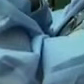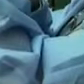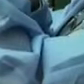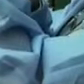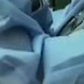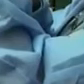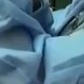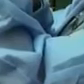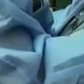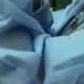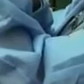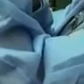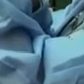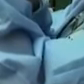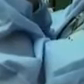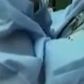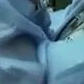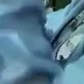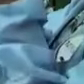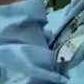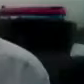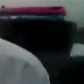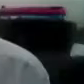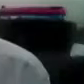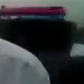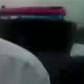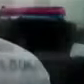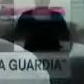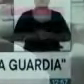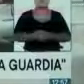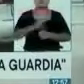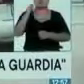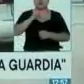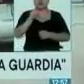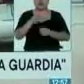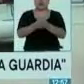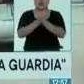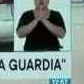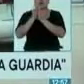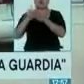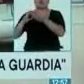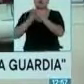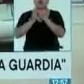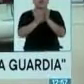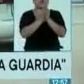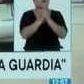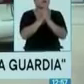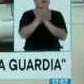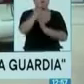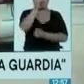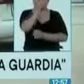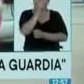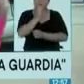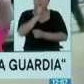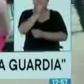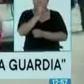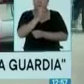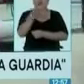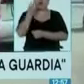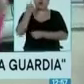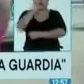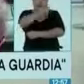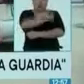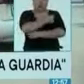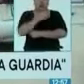¿no? Que sí, que por aquí, que por allá, que por acullá. Esta es la mecánica igualita a la de Vizcarra, que el día lunes, dicho sea de paso, lo pueden meter